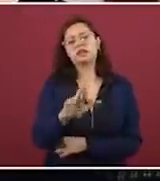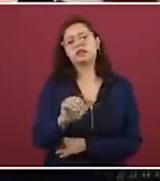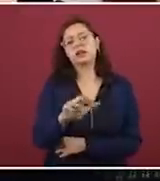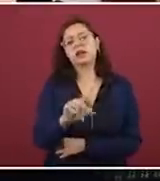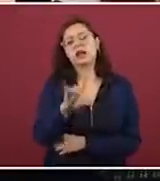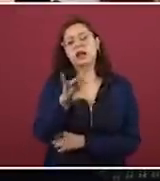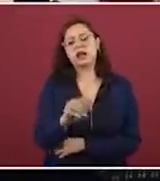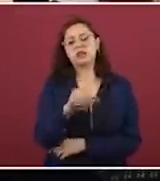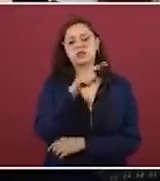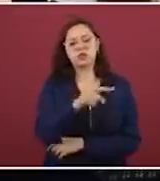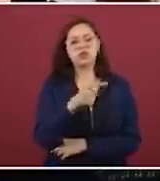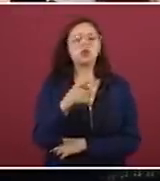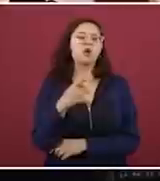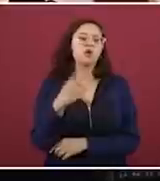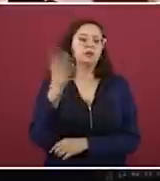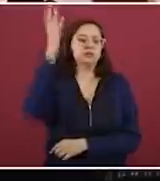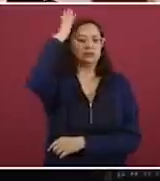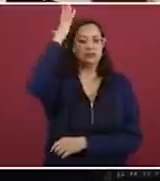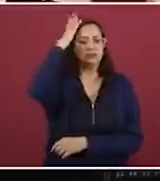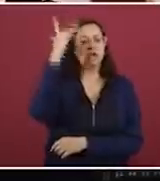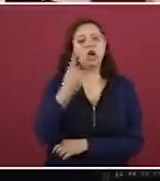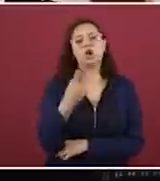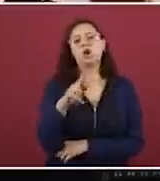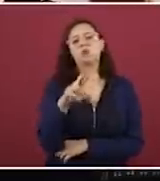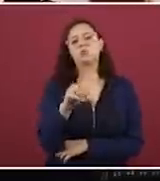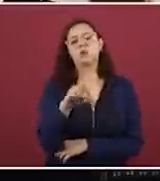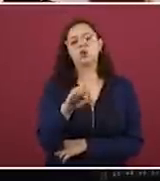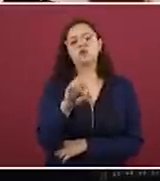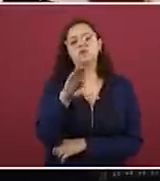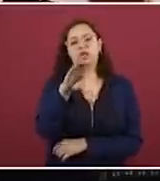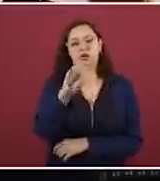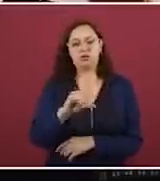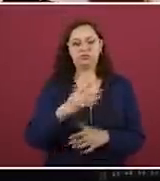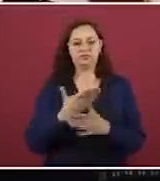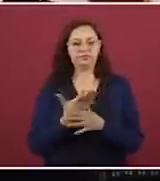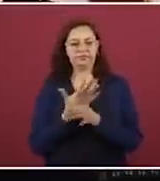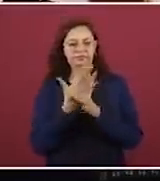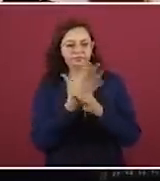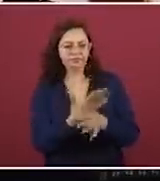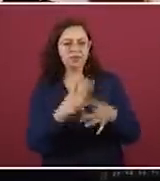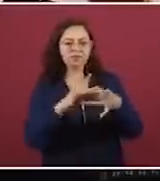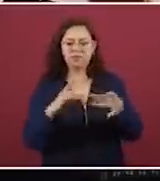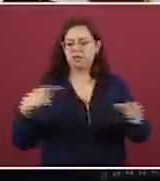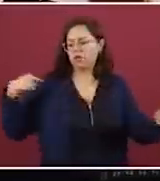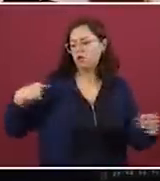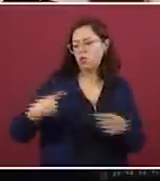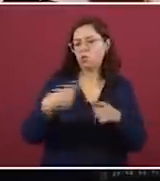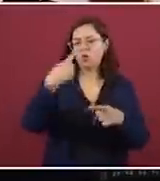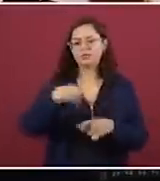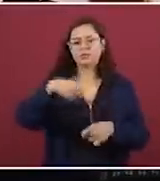la defensa del consumidor, que él nos explique cómo estuvo la semana.